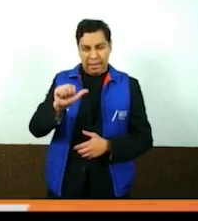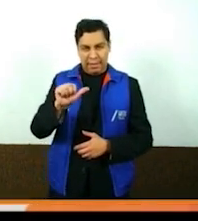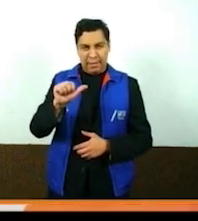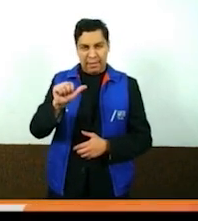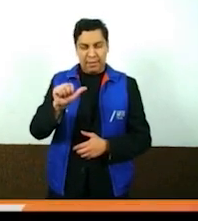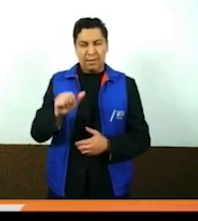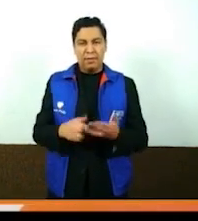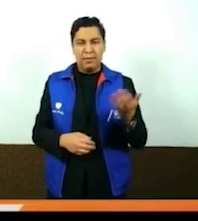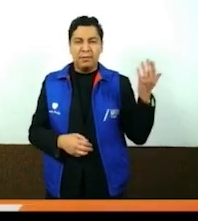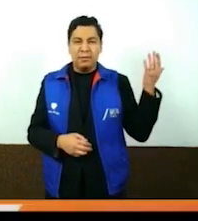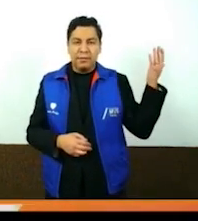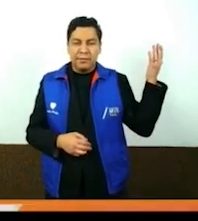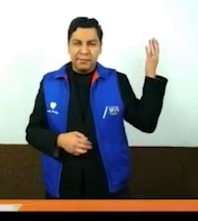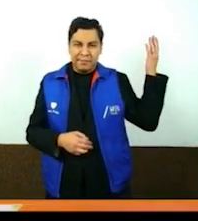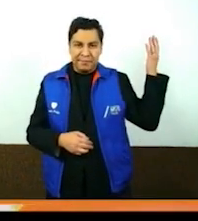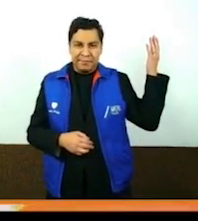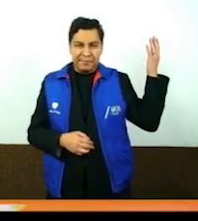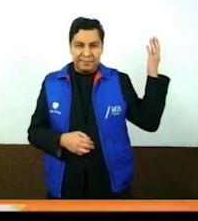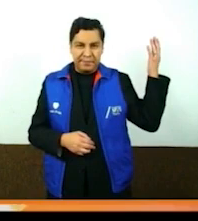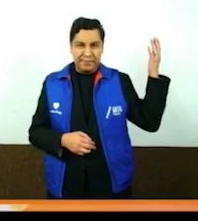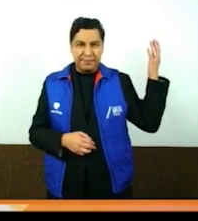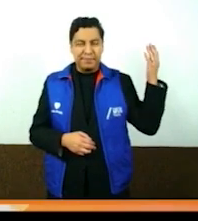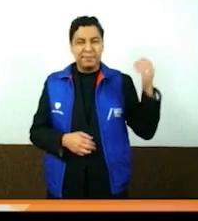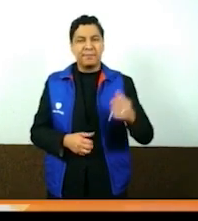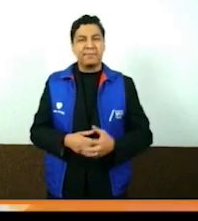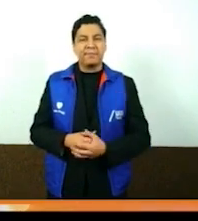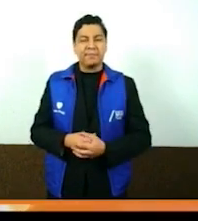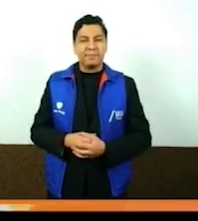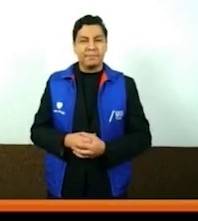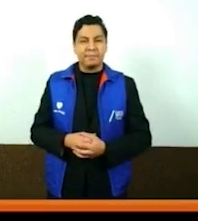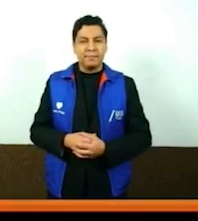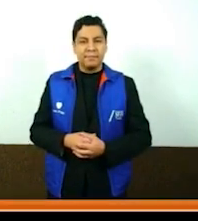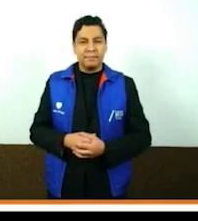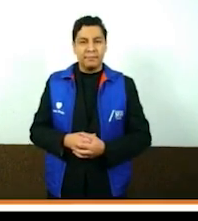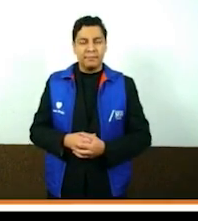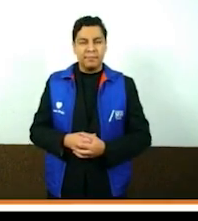Blanca Azucena Rubalcaba Cabello,